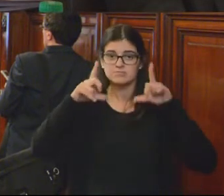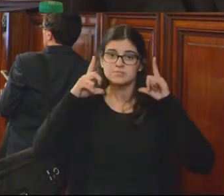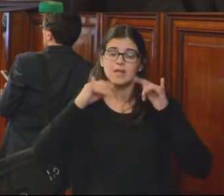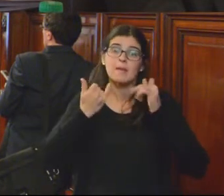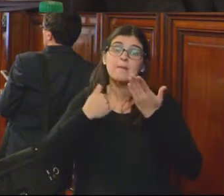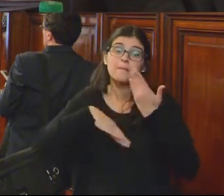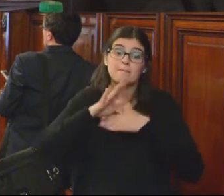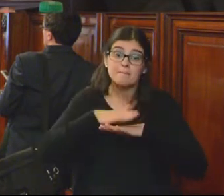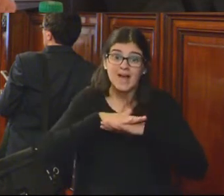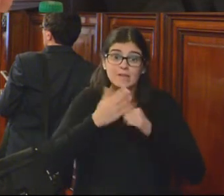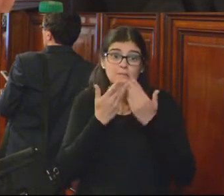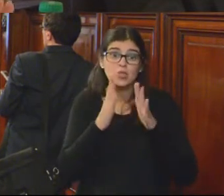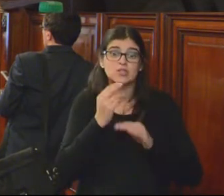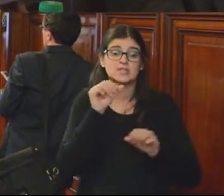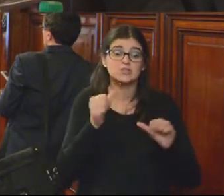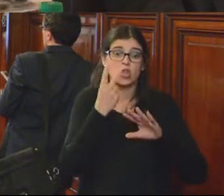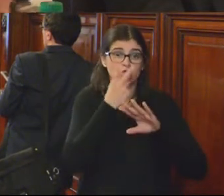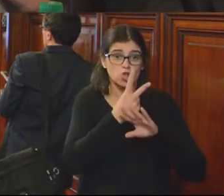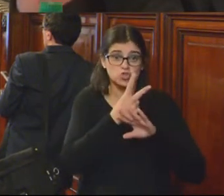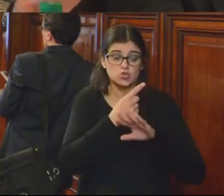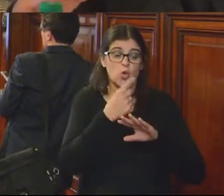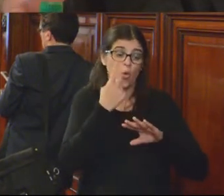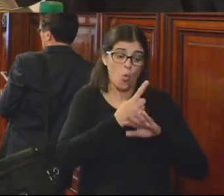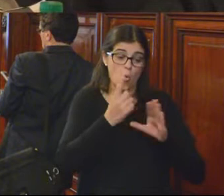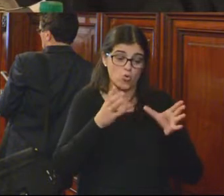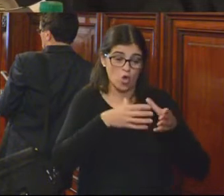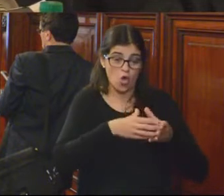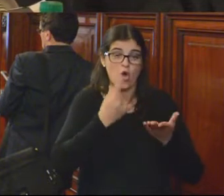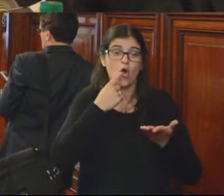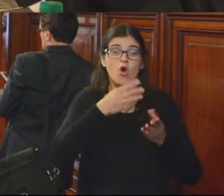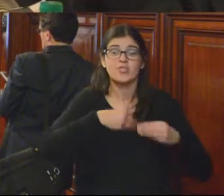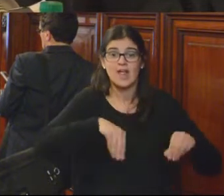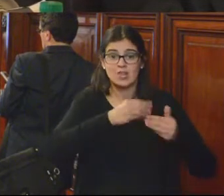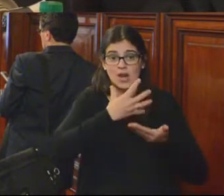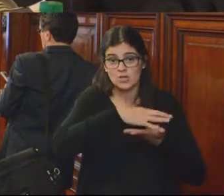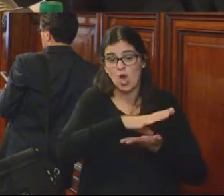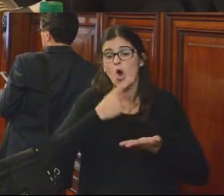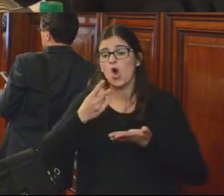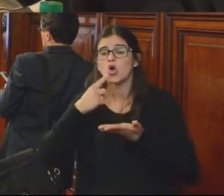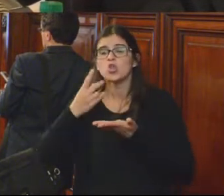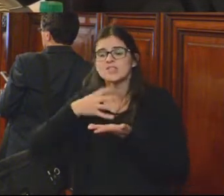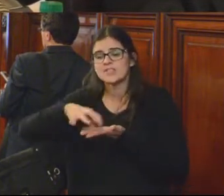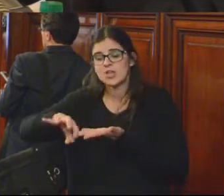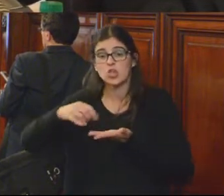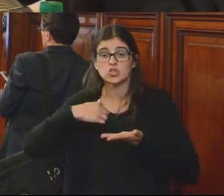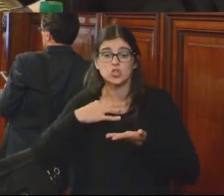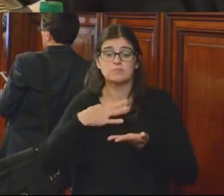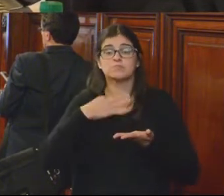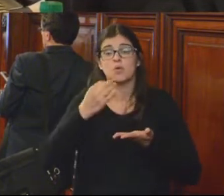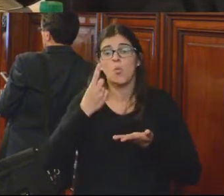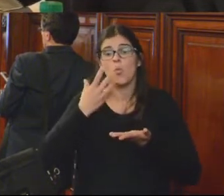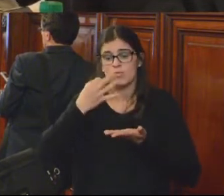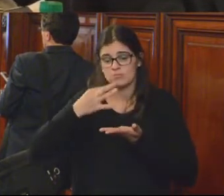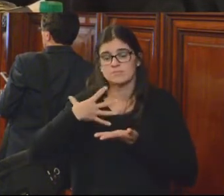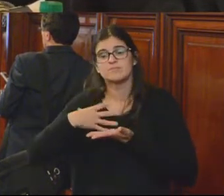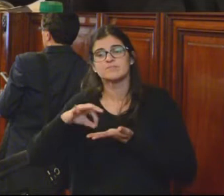además, se hizo en dos aspectos, una territorial y otra sectorial. Yo soy electa por una base sectorial.